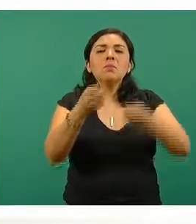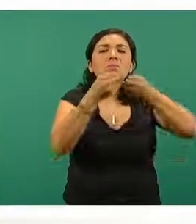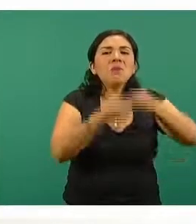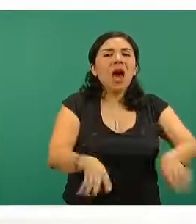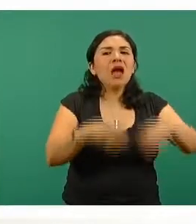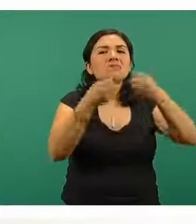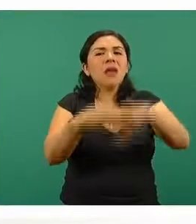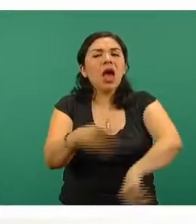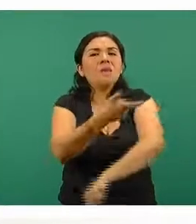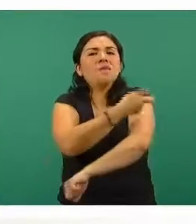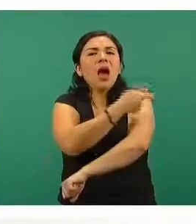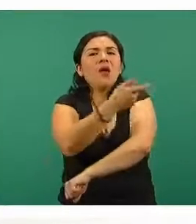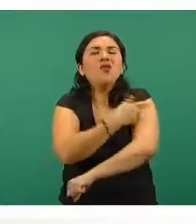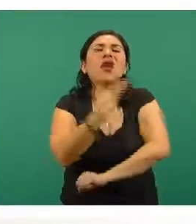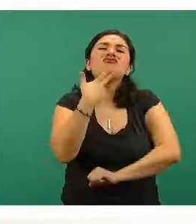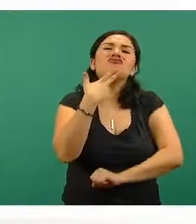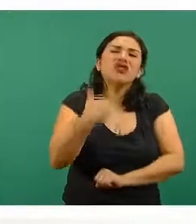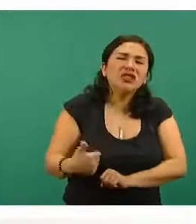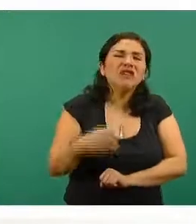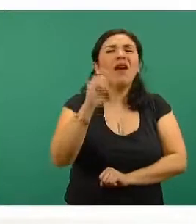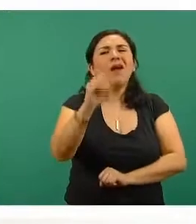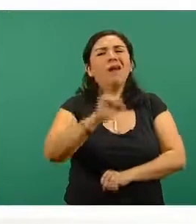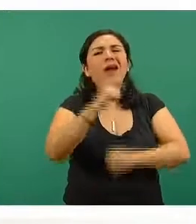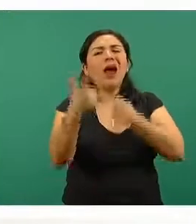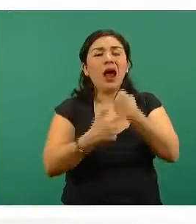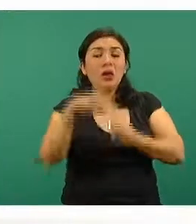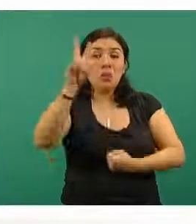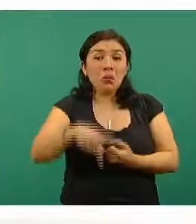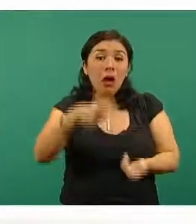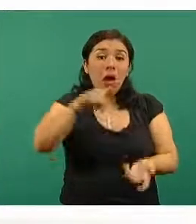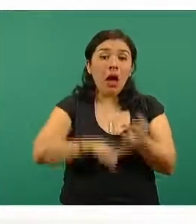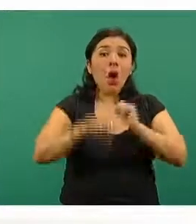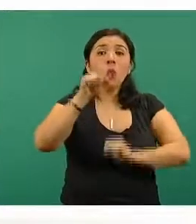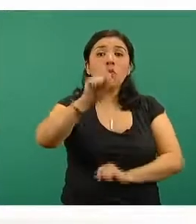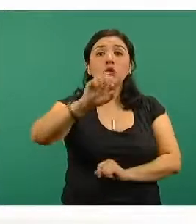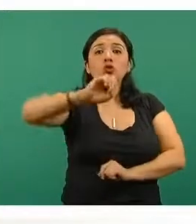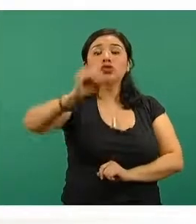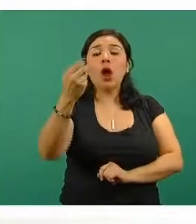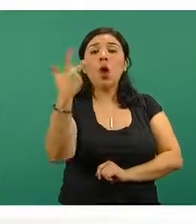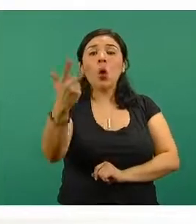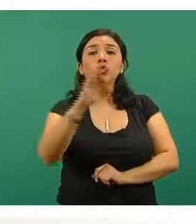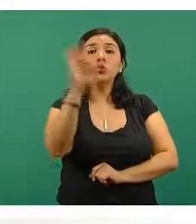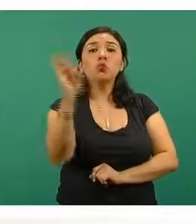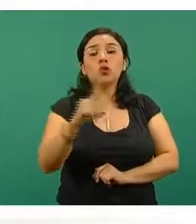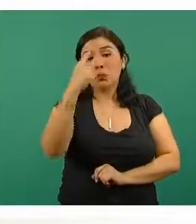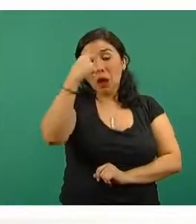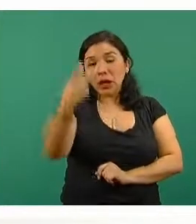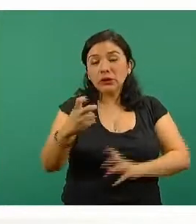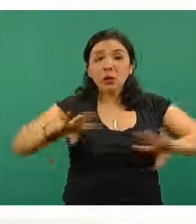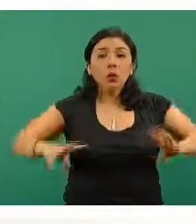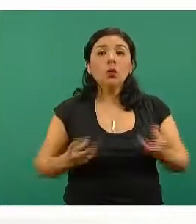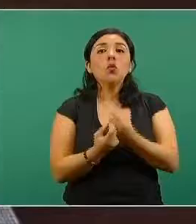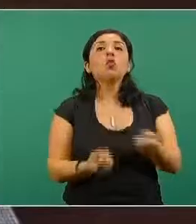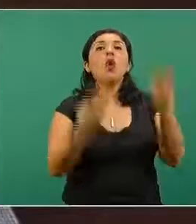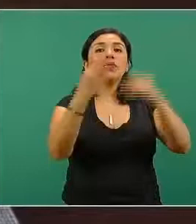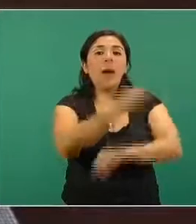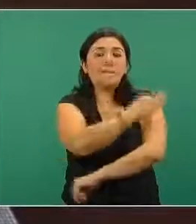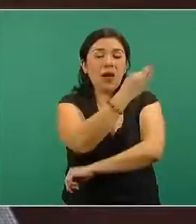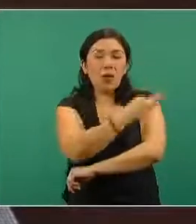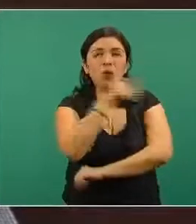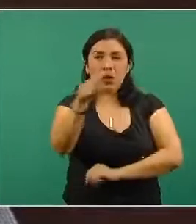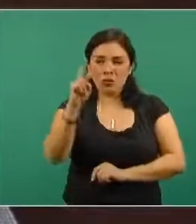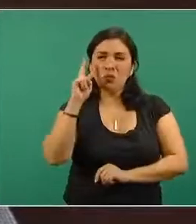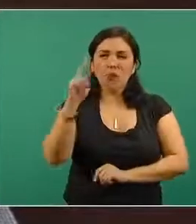perdido durante la operación, cosa que refleja el 0.08% del total de las dosis aplicadas. Y como